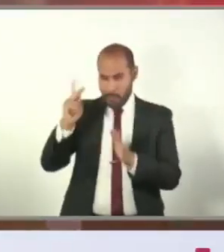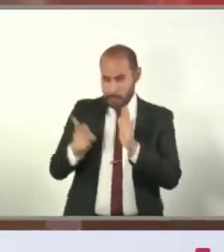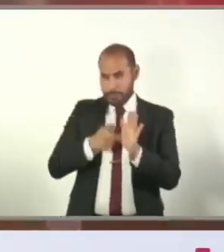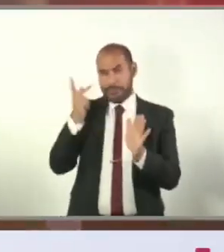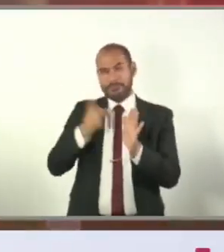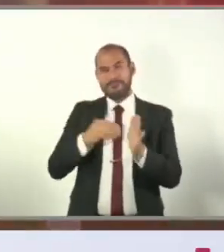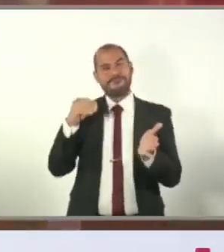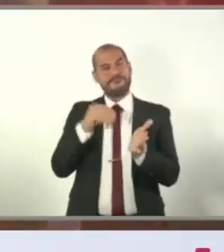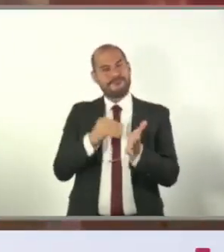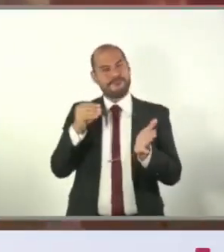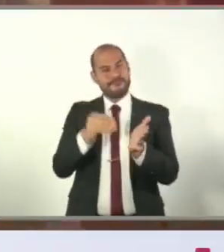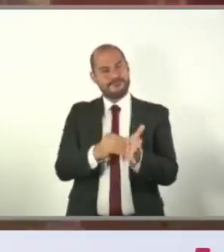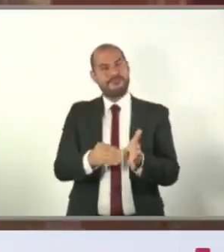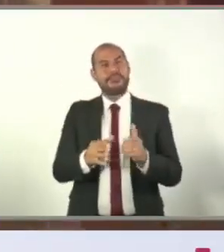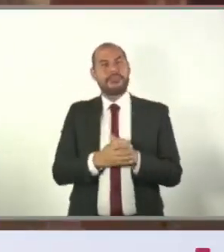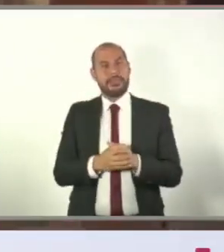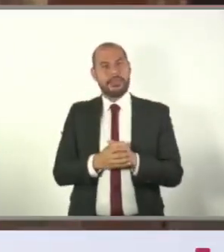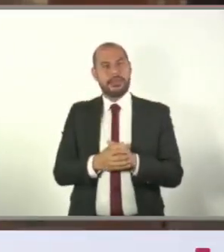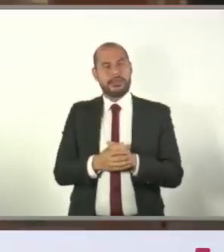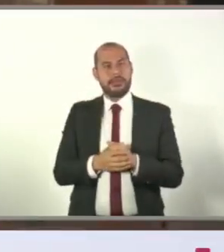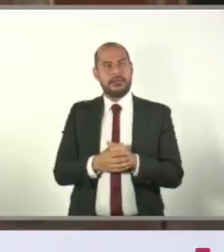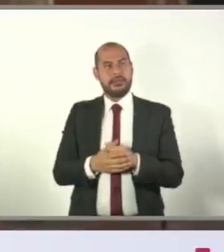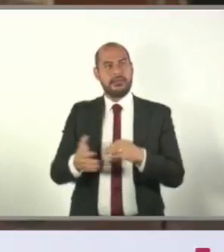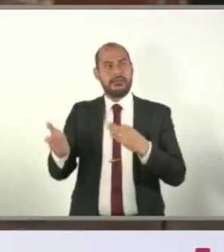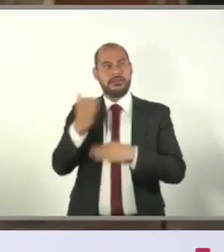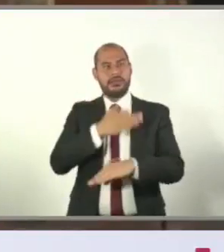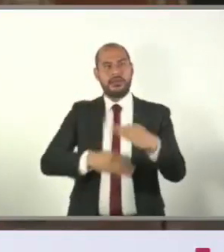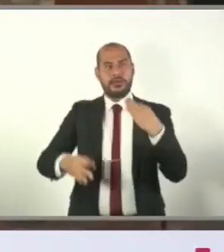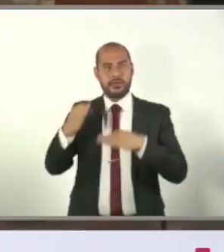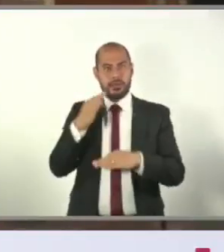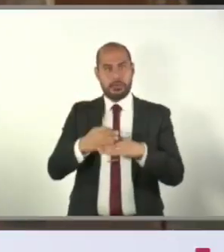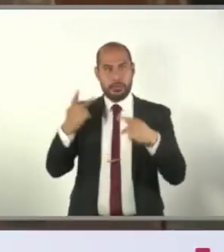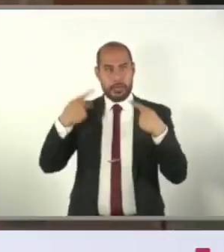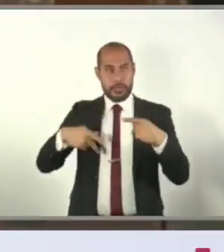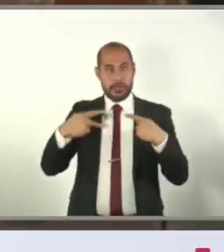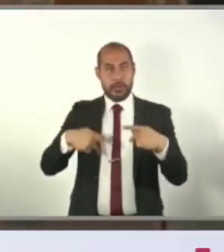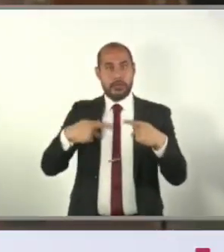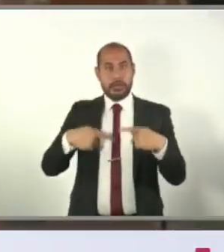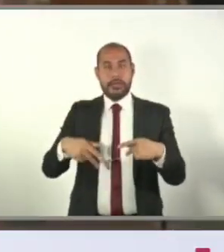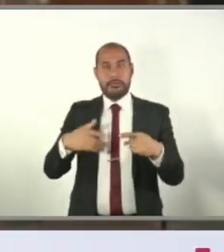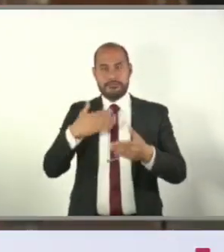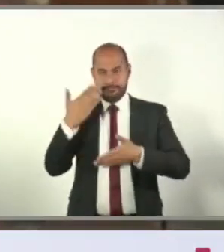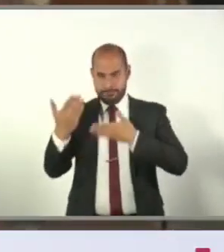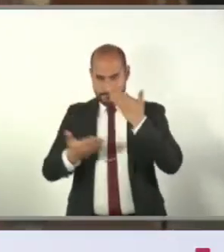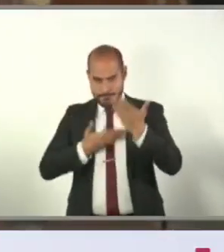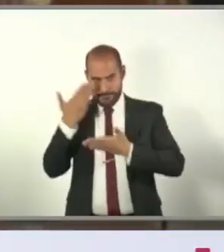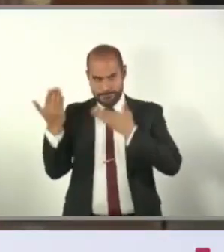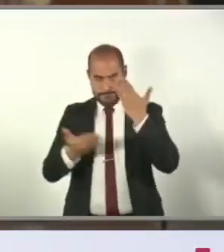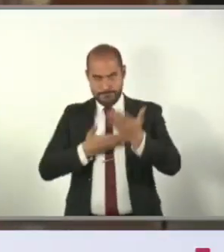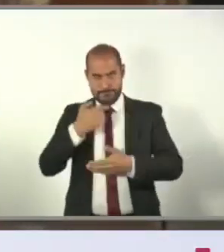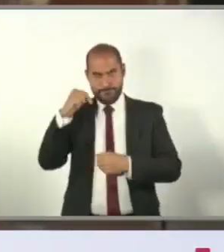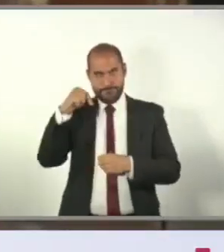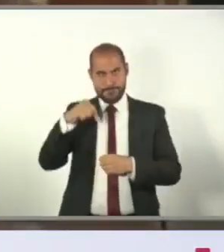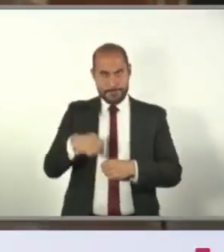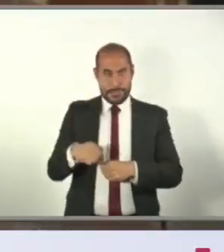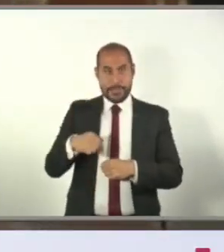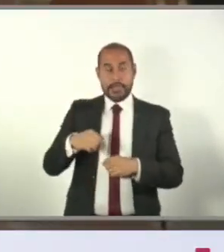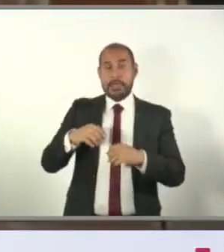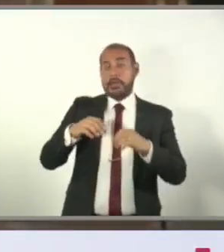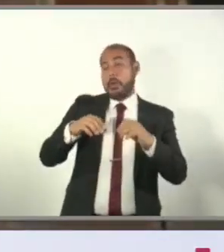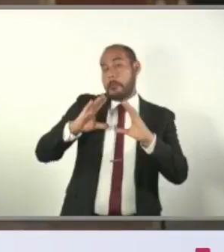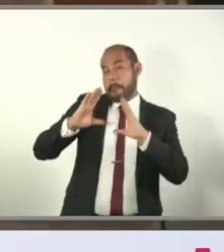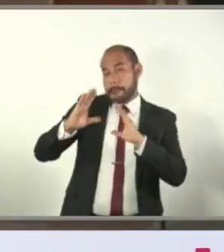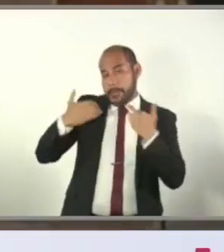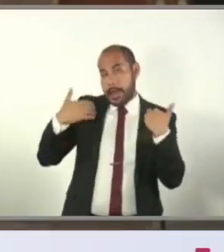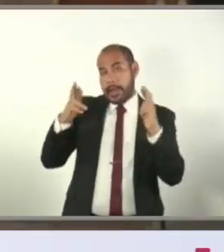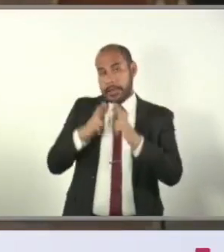constantemente esto a todos nuestros académicos, a todas las personas que colaboramos en esta universidad,